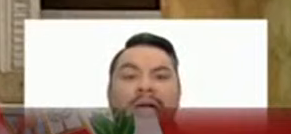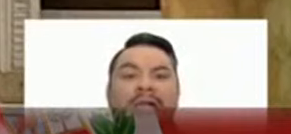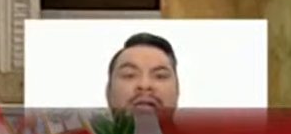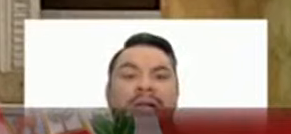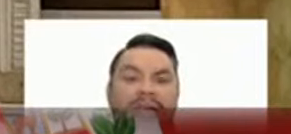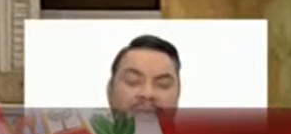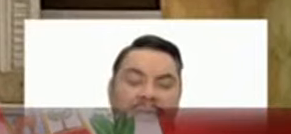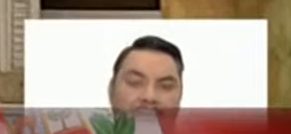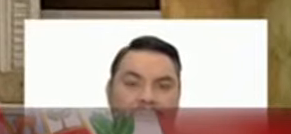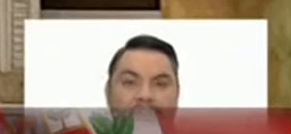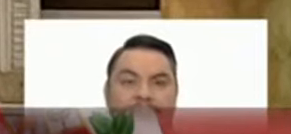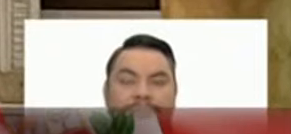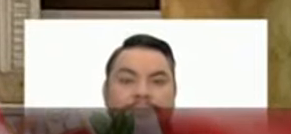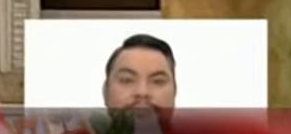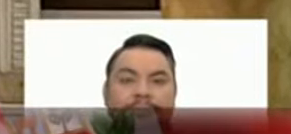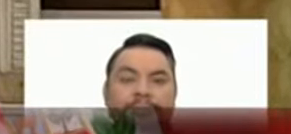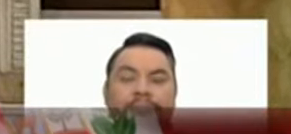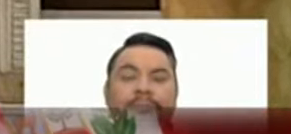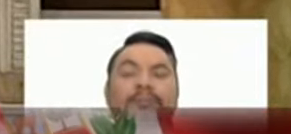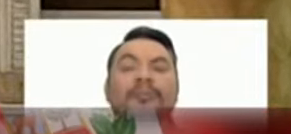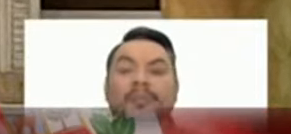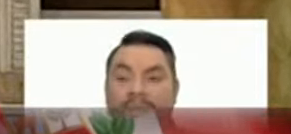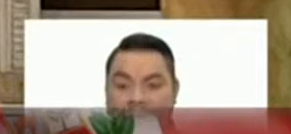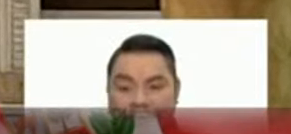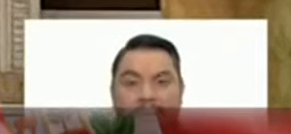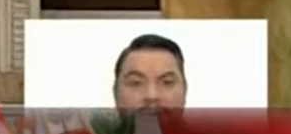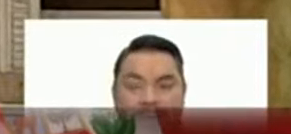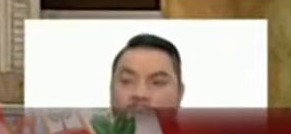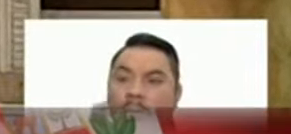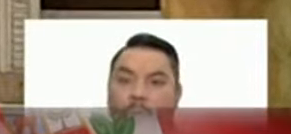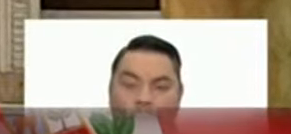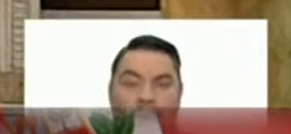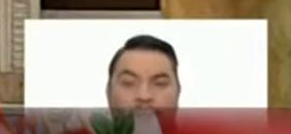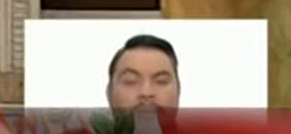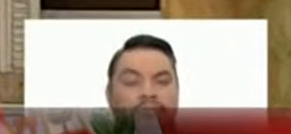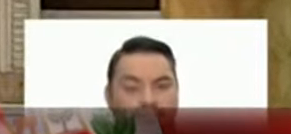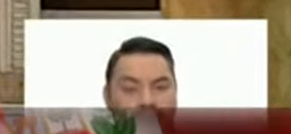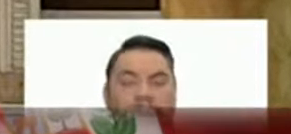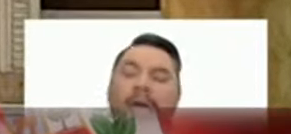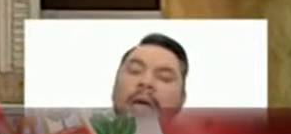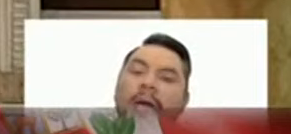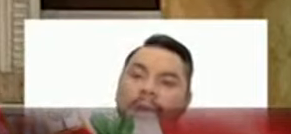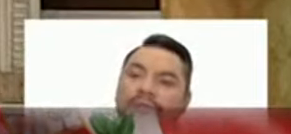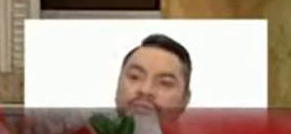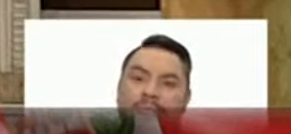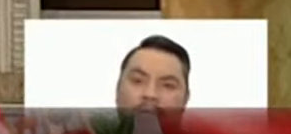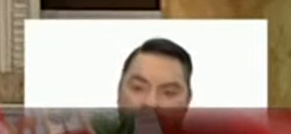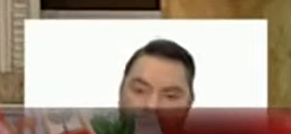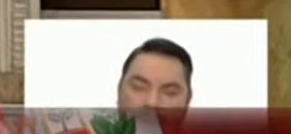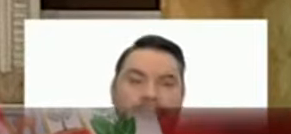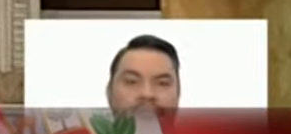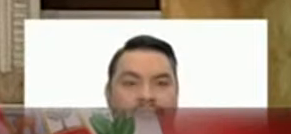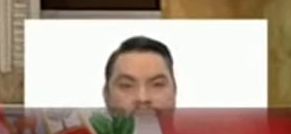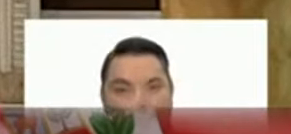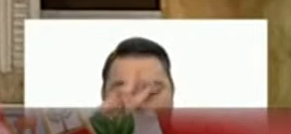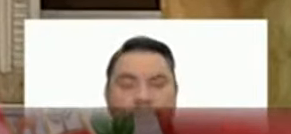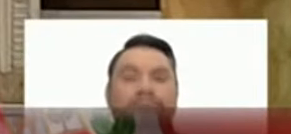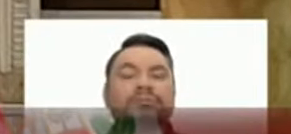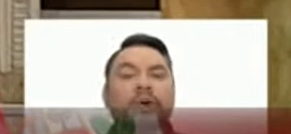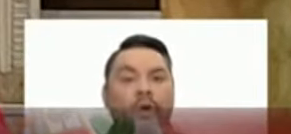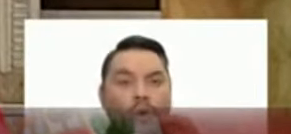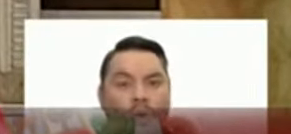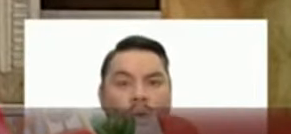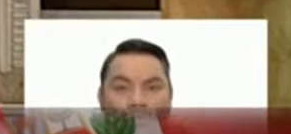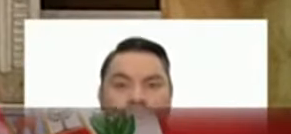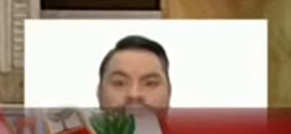Carol Urteaga Peña. A quienes se les agradece por los servicios prestados a la Nación. Regístrese, comuníquese